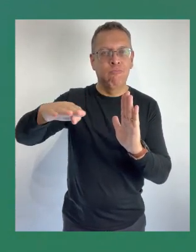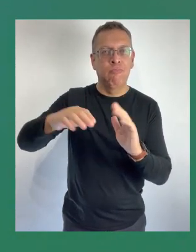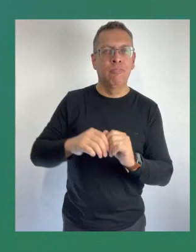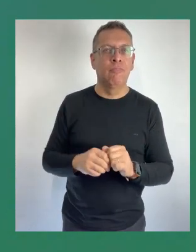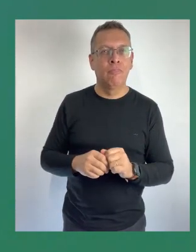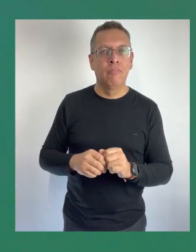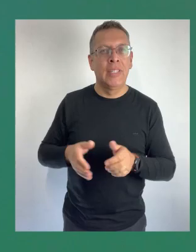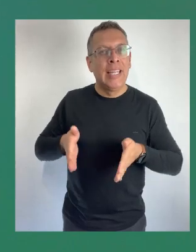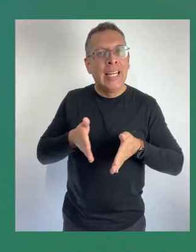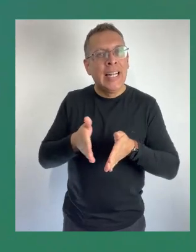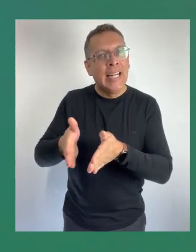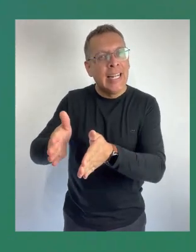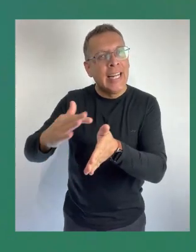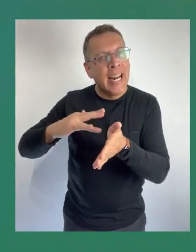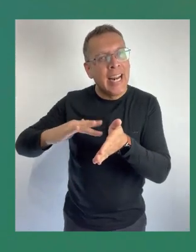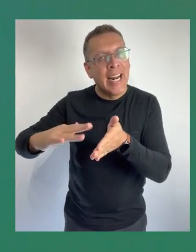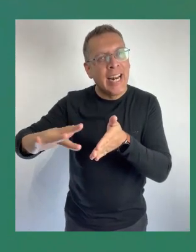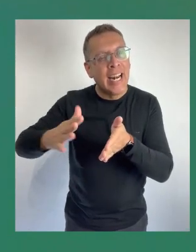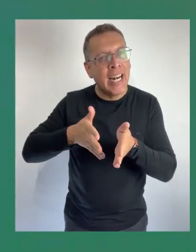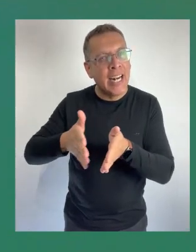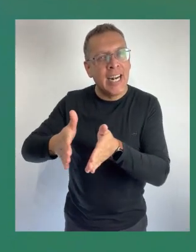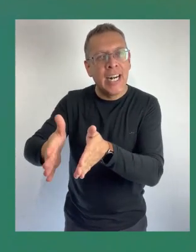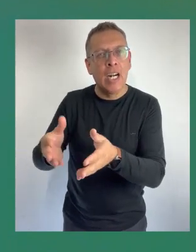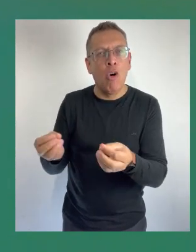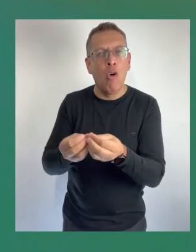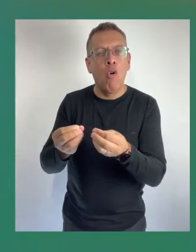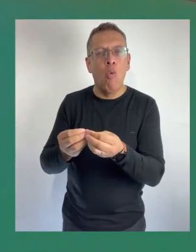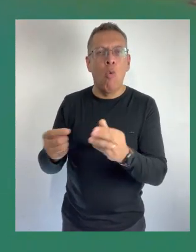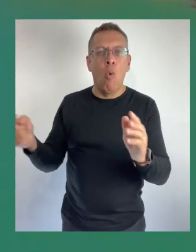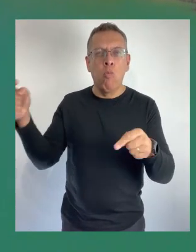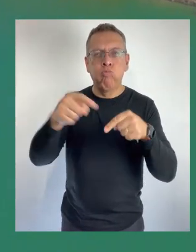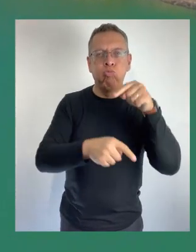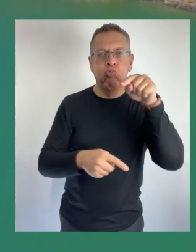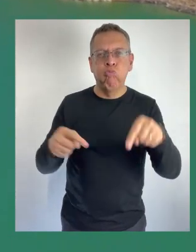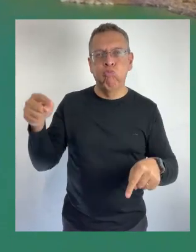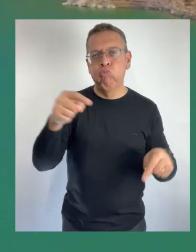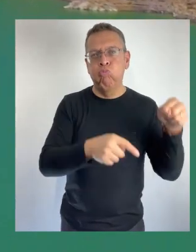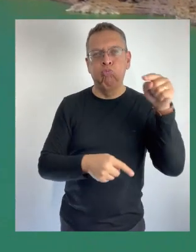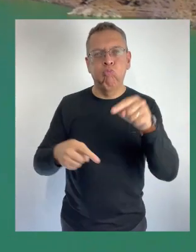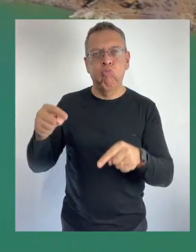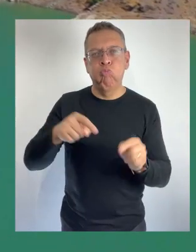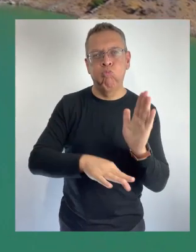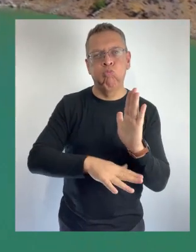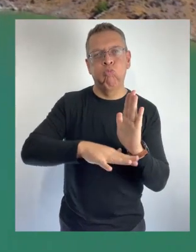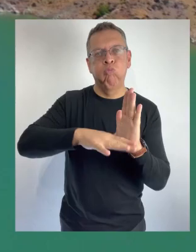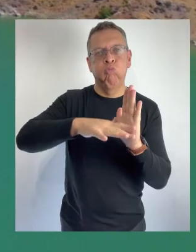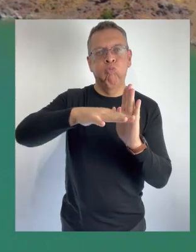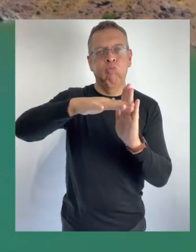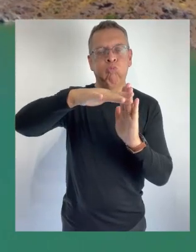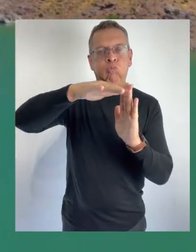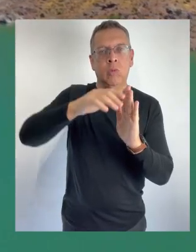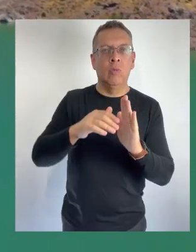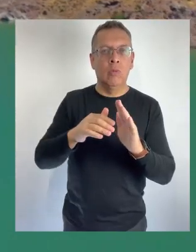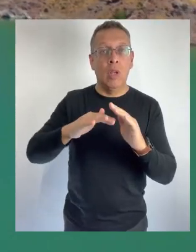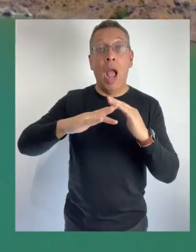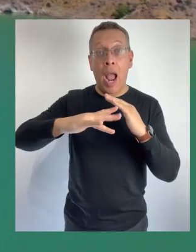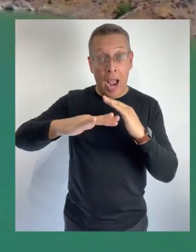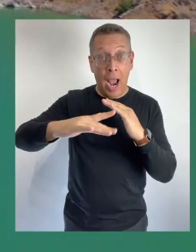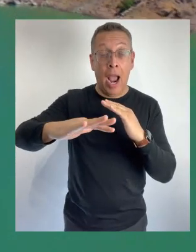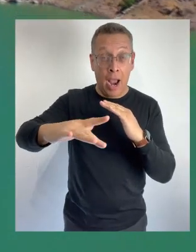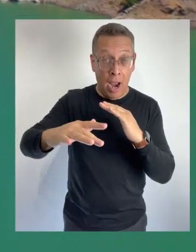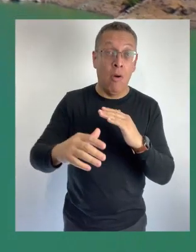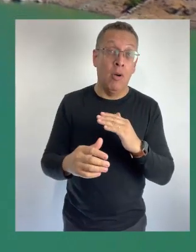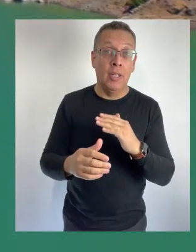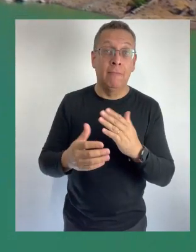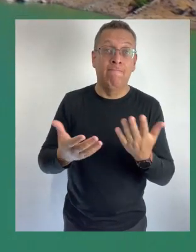también, Chalaco también. Para nosotros esto también es una recuperación de las aguas que estamos en un periodo